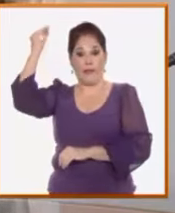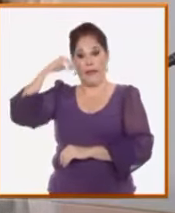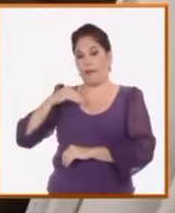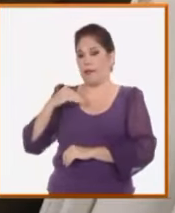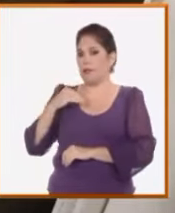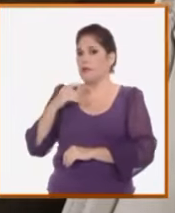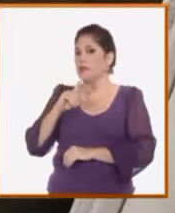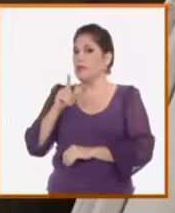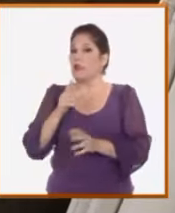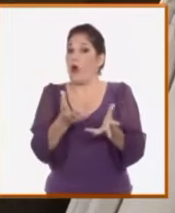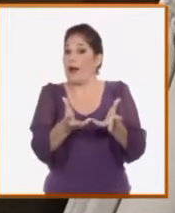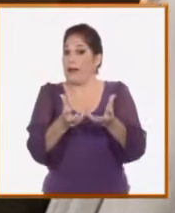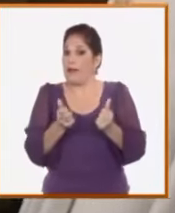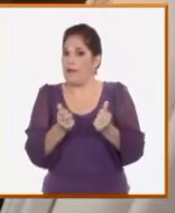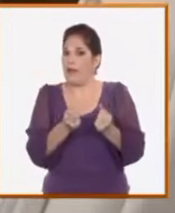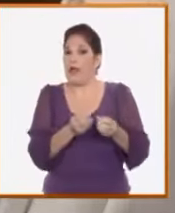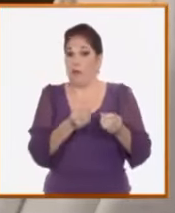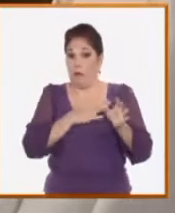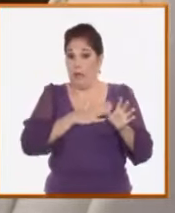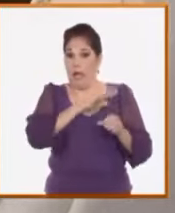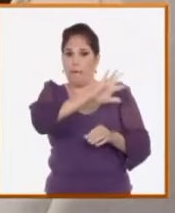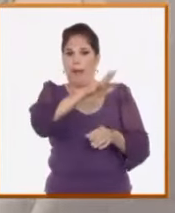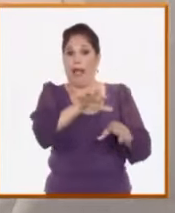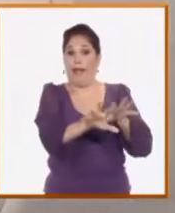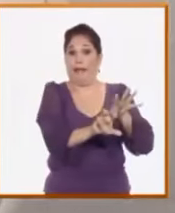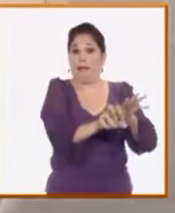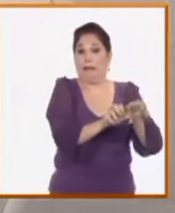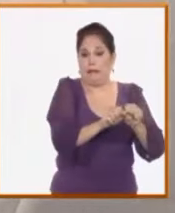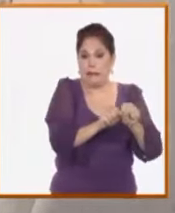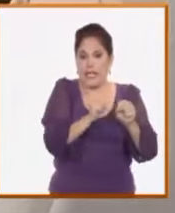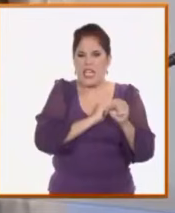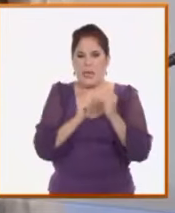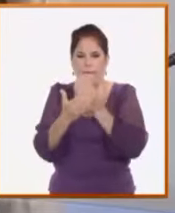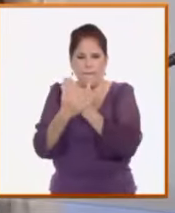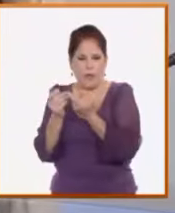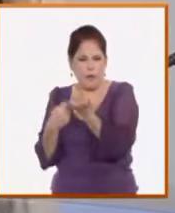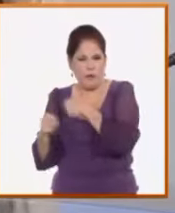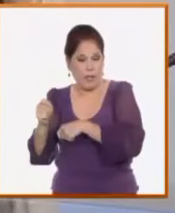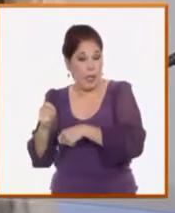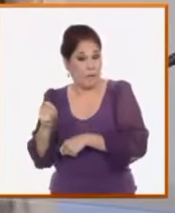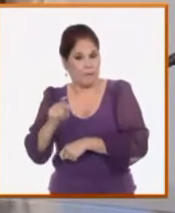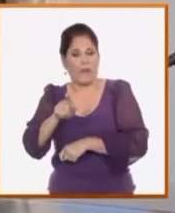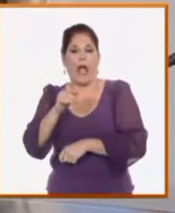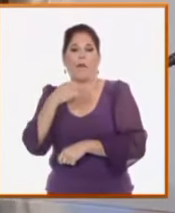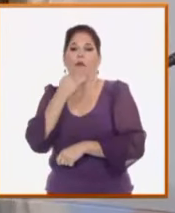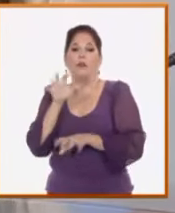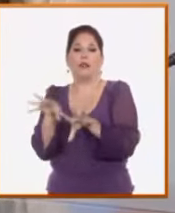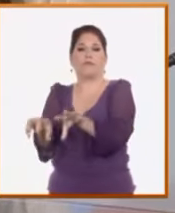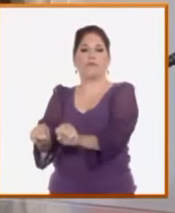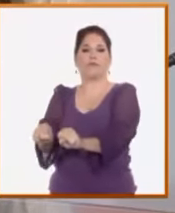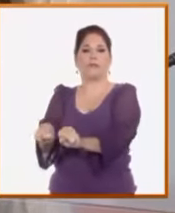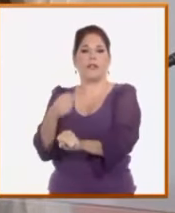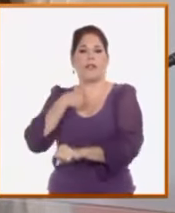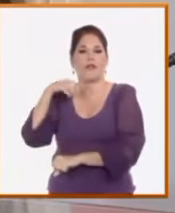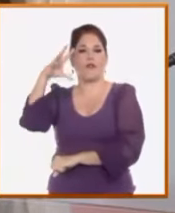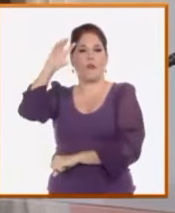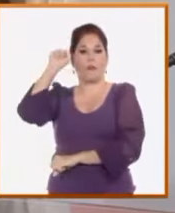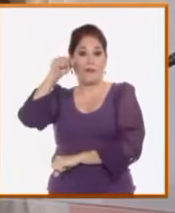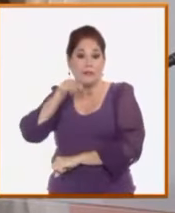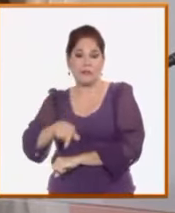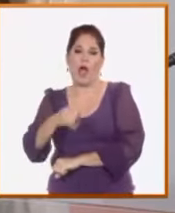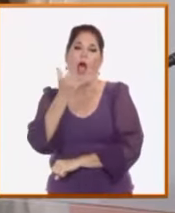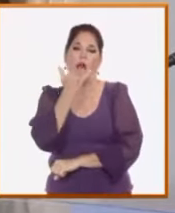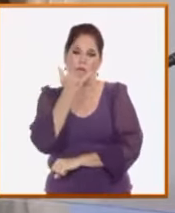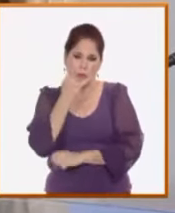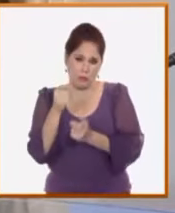la la recibieron no la entregaron y la tenían para destinarla al mercado interno cor estas afectaciones se mantienen Randy como el mayor